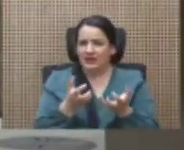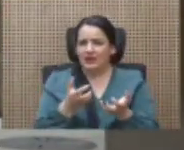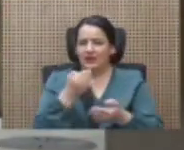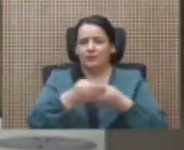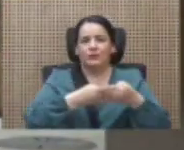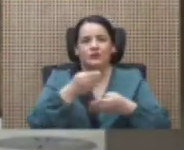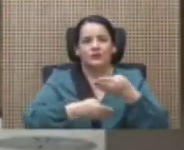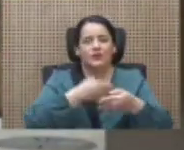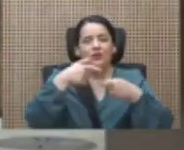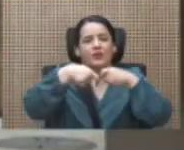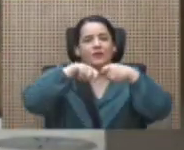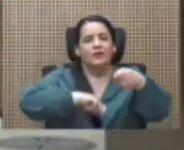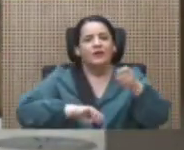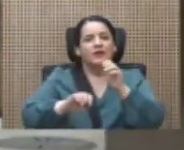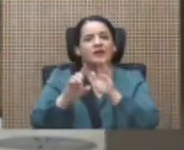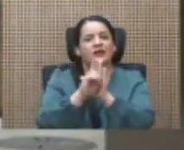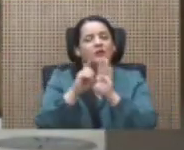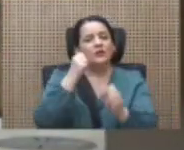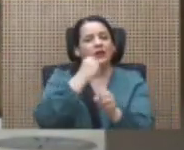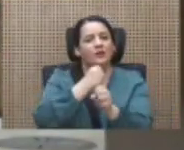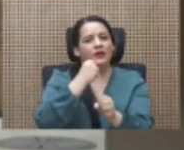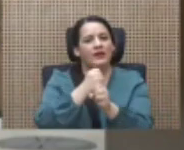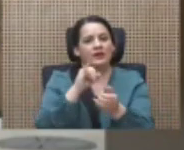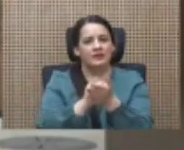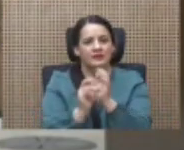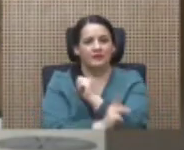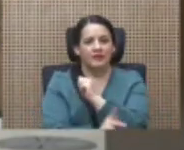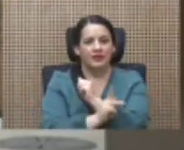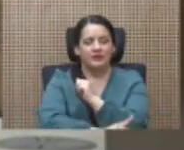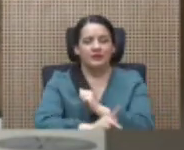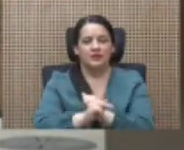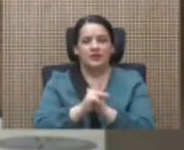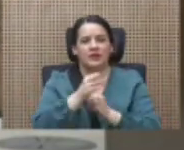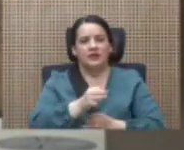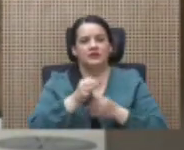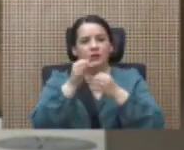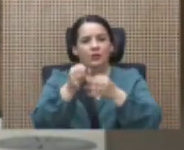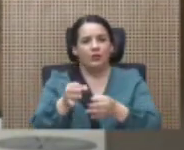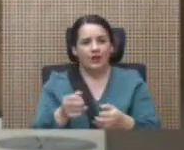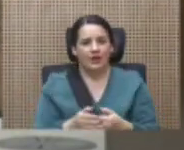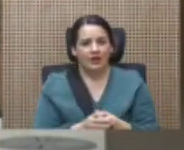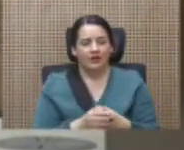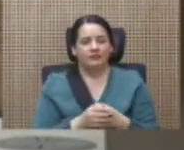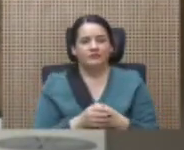violentar los derechos laborales de este país que se corra